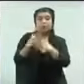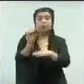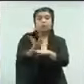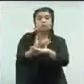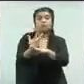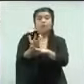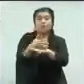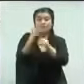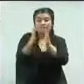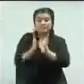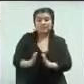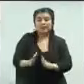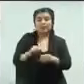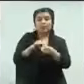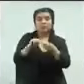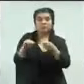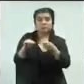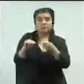bomberos